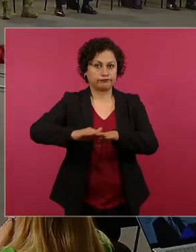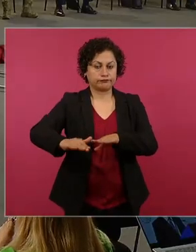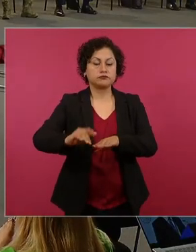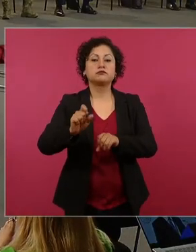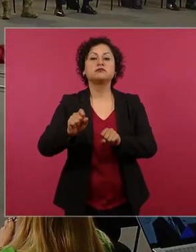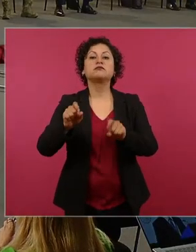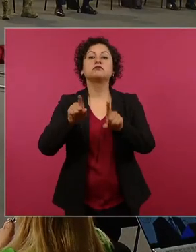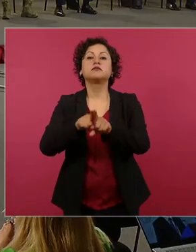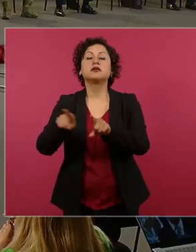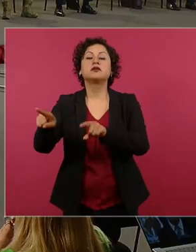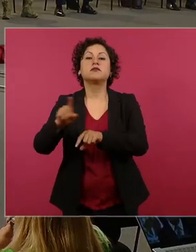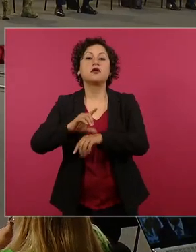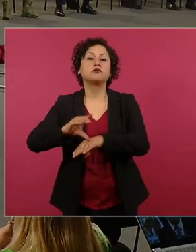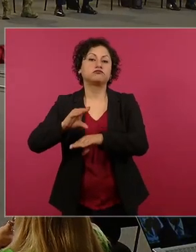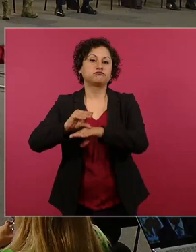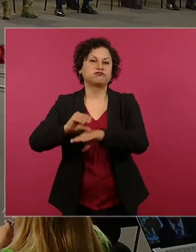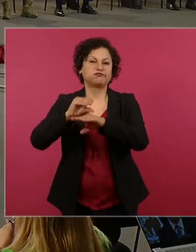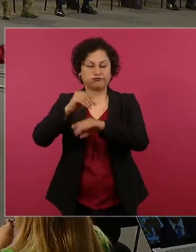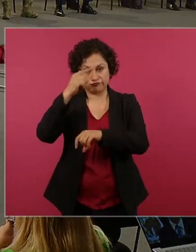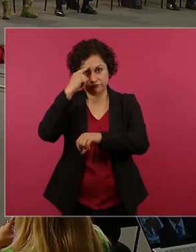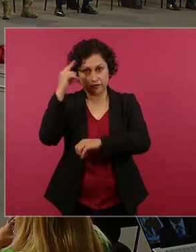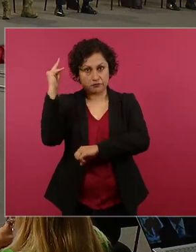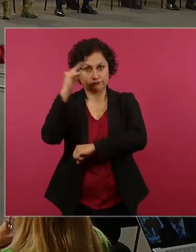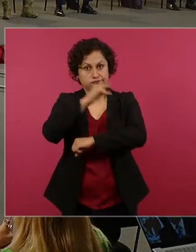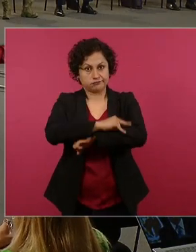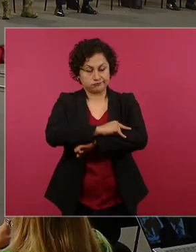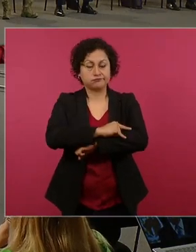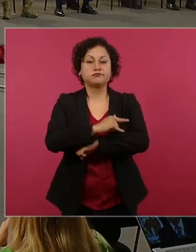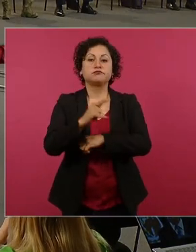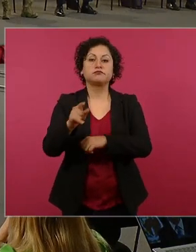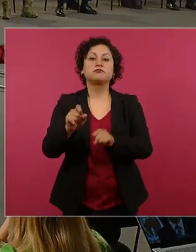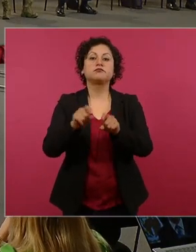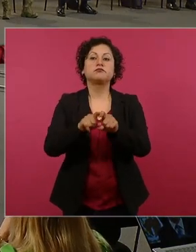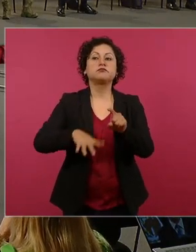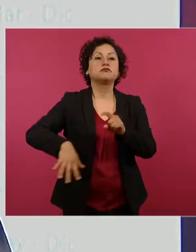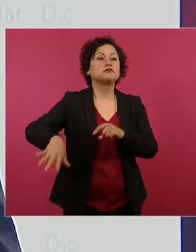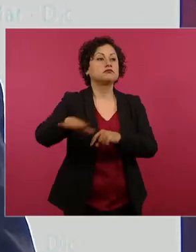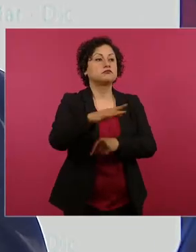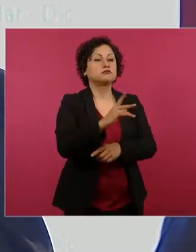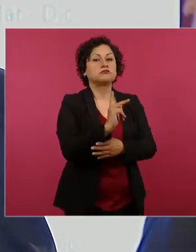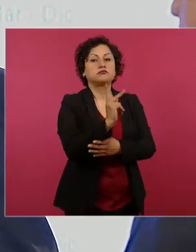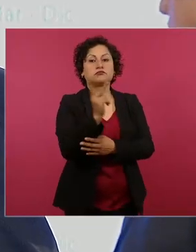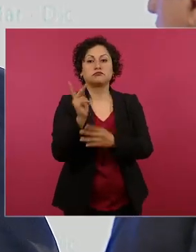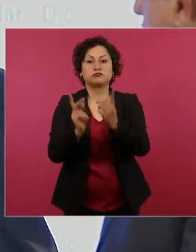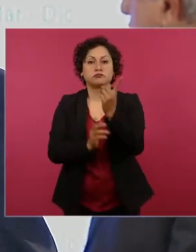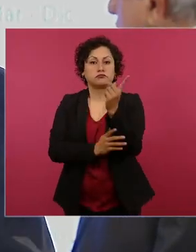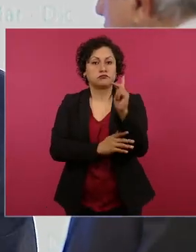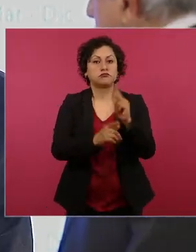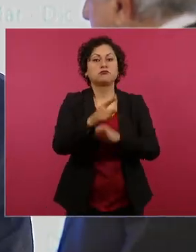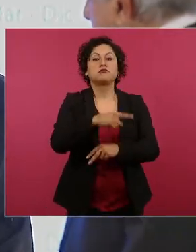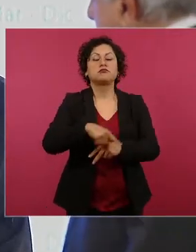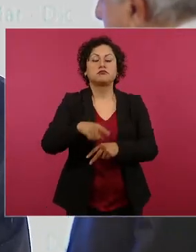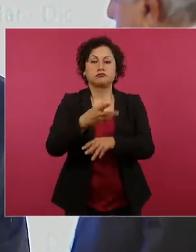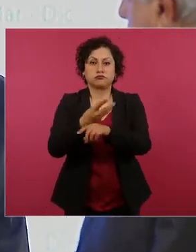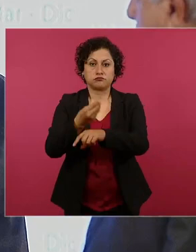pistas, corte de pasto en áreas operativas, mantenimiento a bandas de